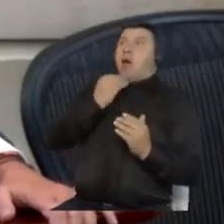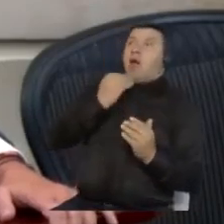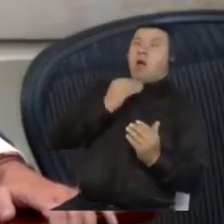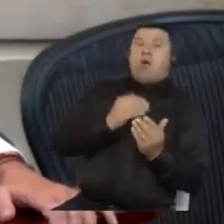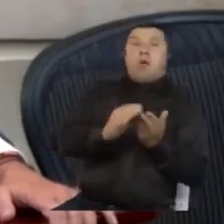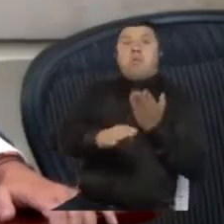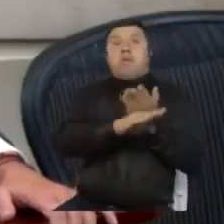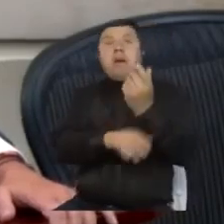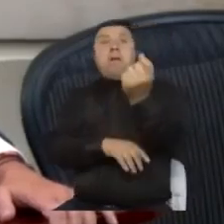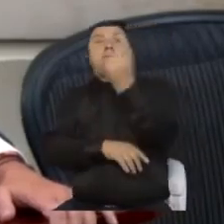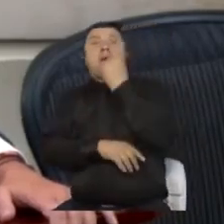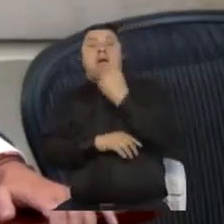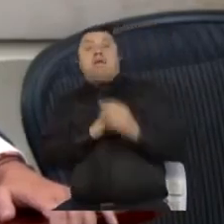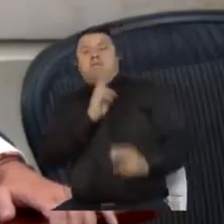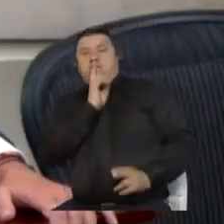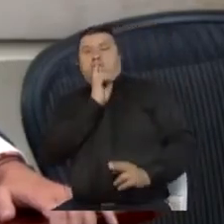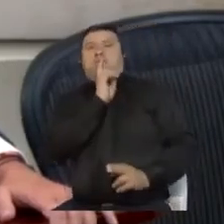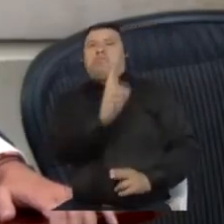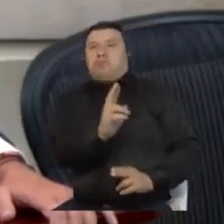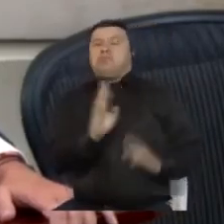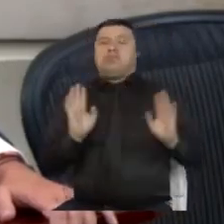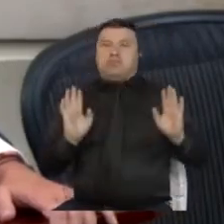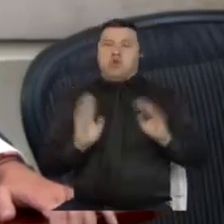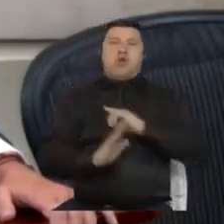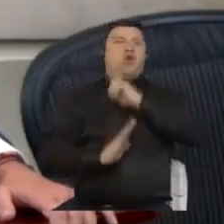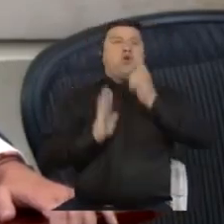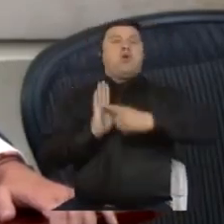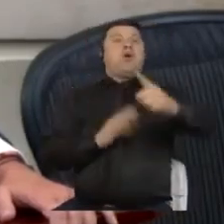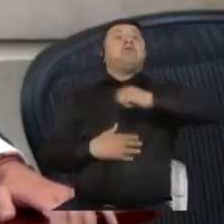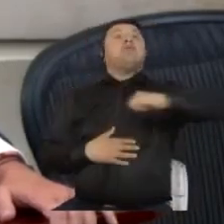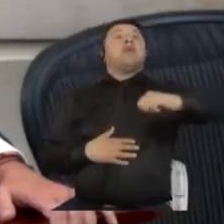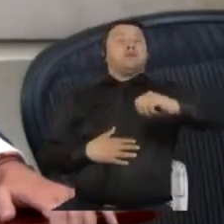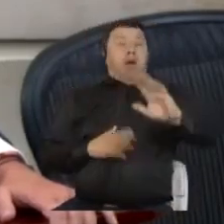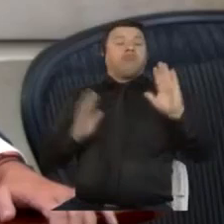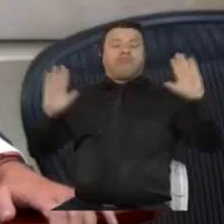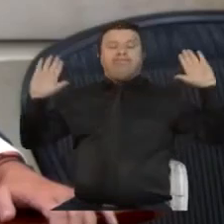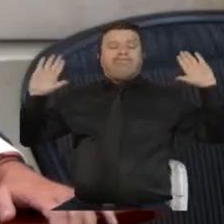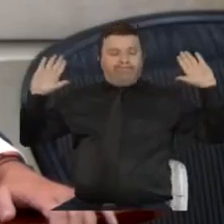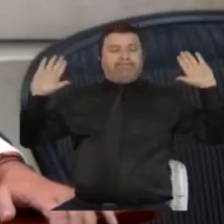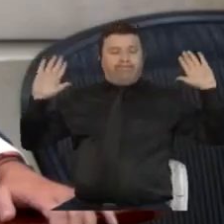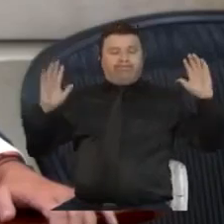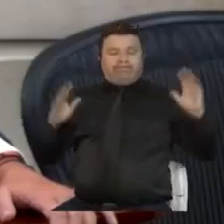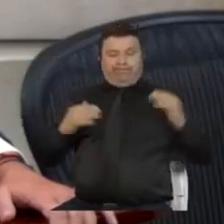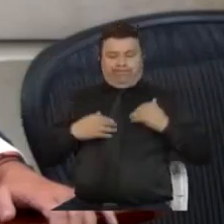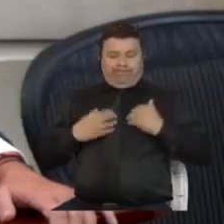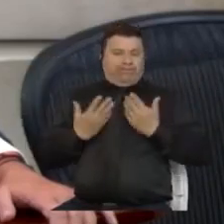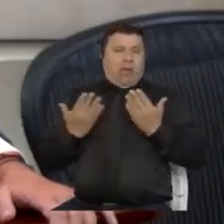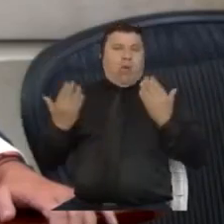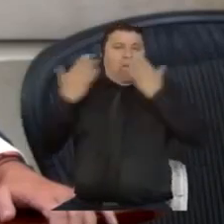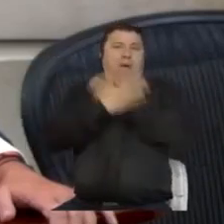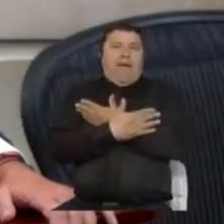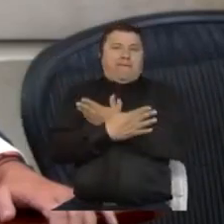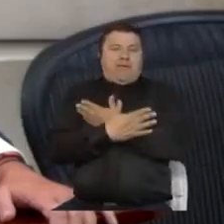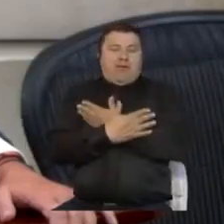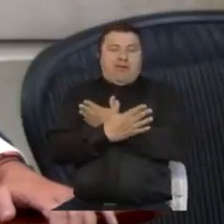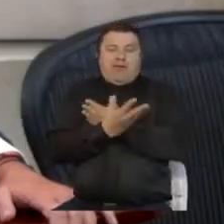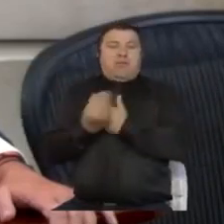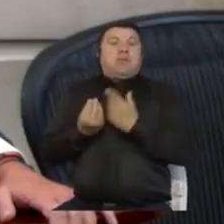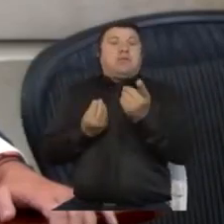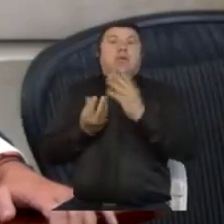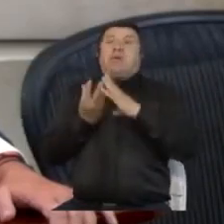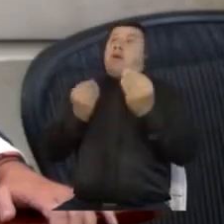sus lo hacen con pleno derecho para que quede absoluta claridad en la opinión pública